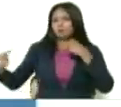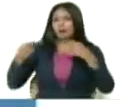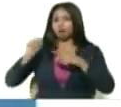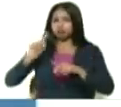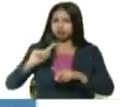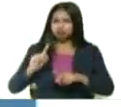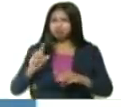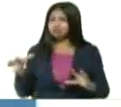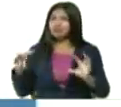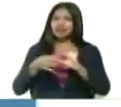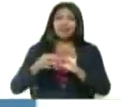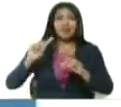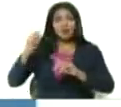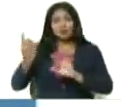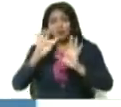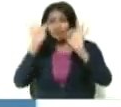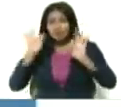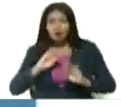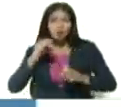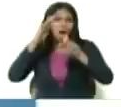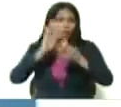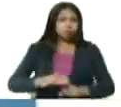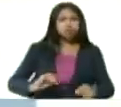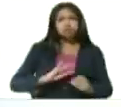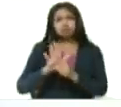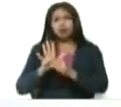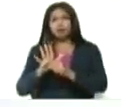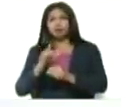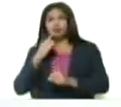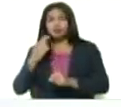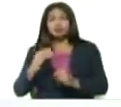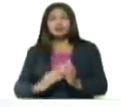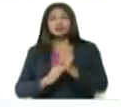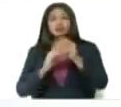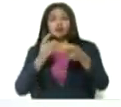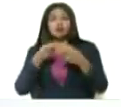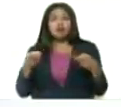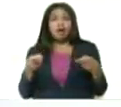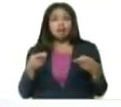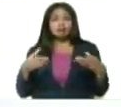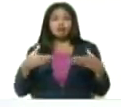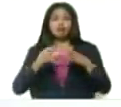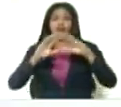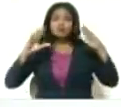La unidad es la única forma de vencer al virus. Lo dice el director general